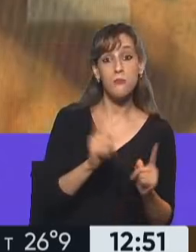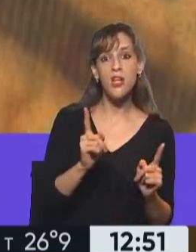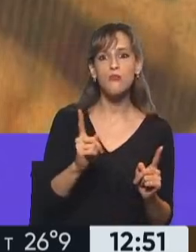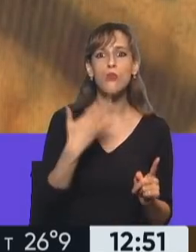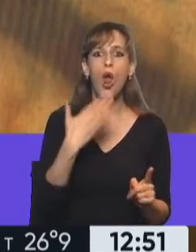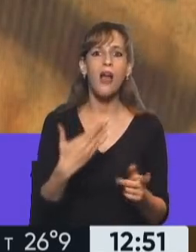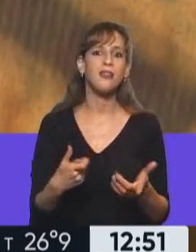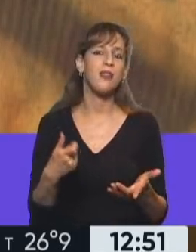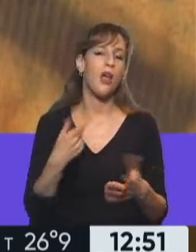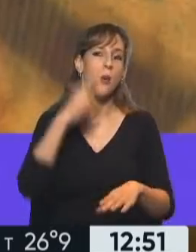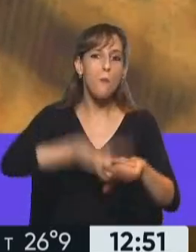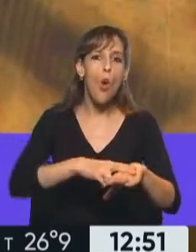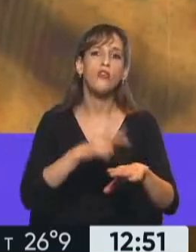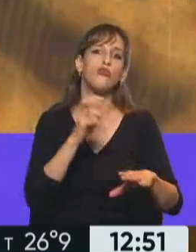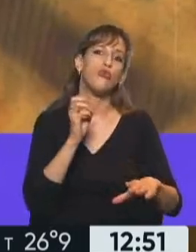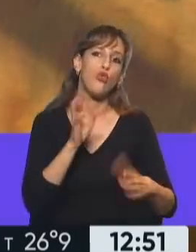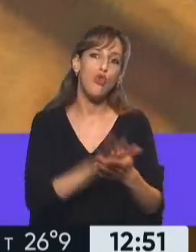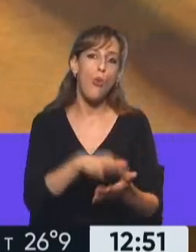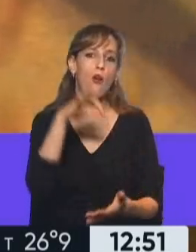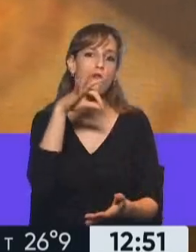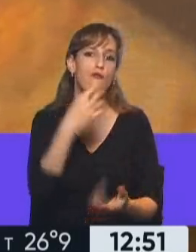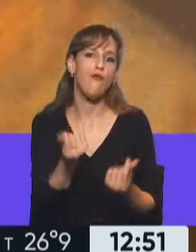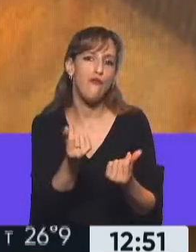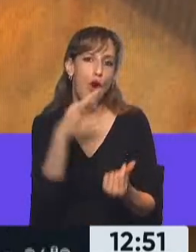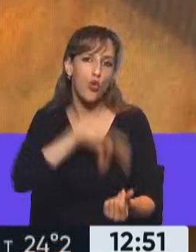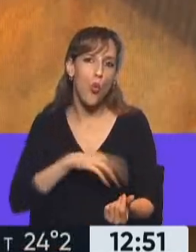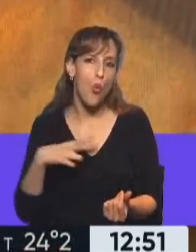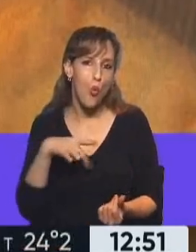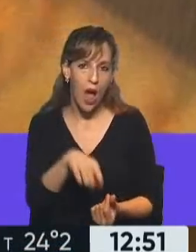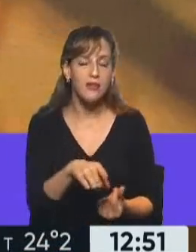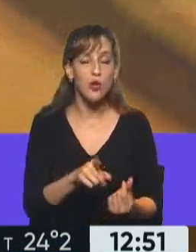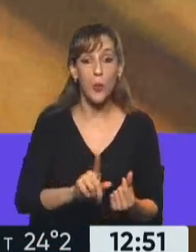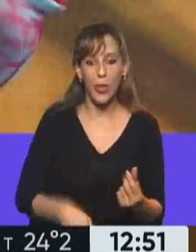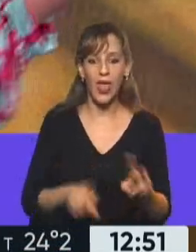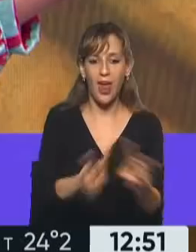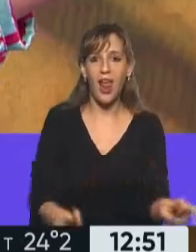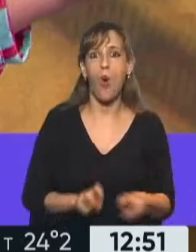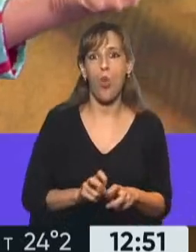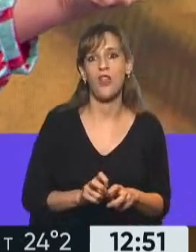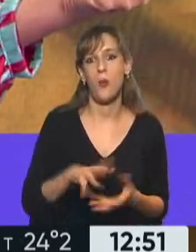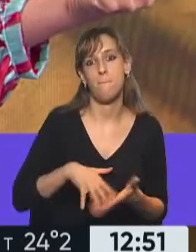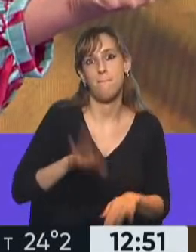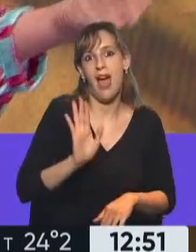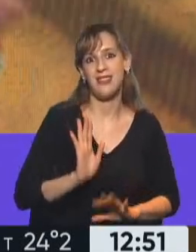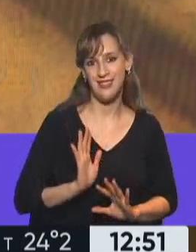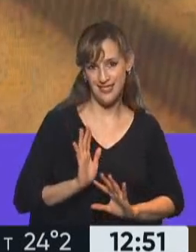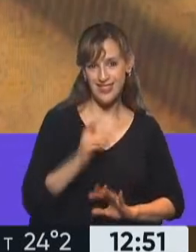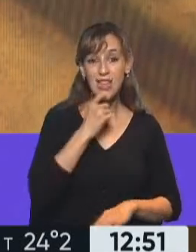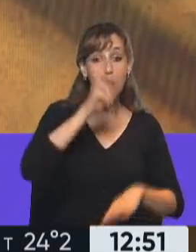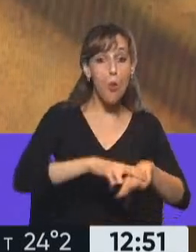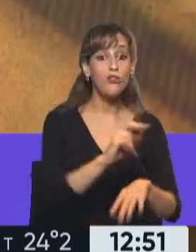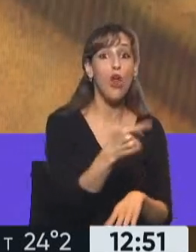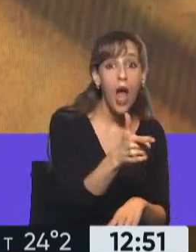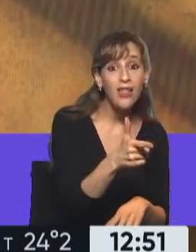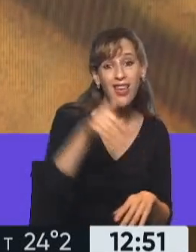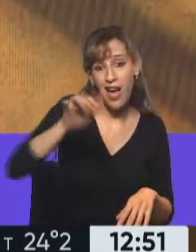grandes fortunas adentro, que en realidad te permite tener más recaudación. Si no hubiéramos tenido el aporte extraordinario de grandes fortunas, el déficit